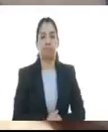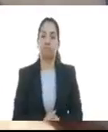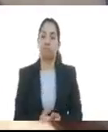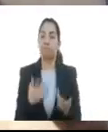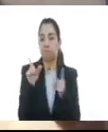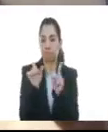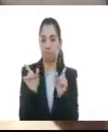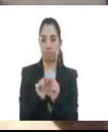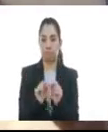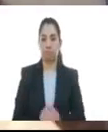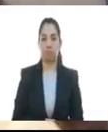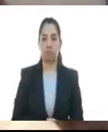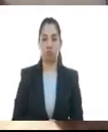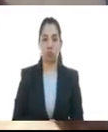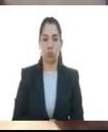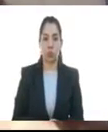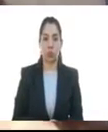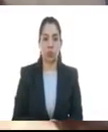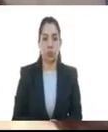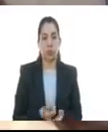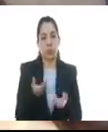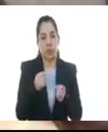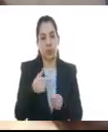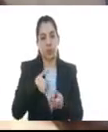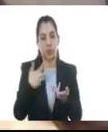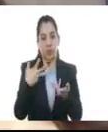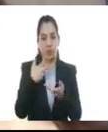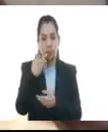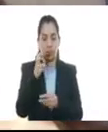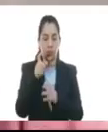fue como se realizó el reportaje.